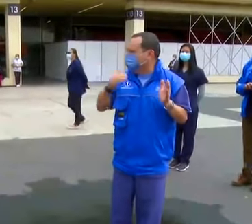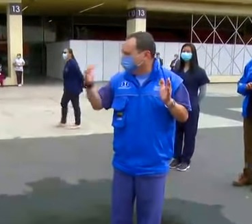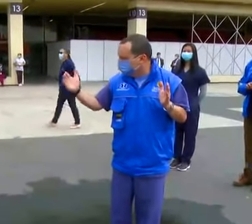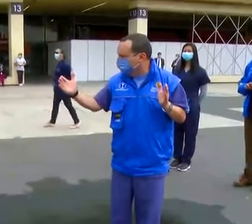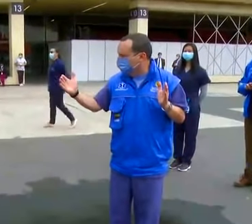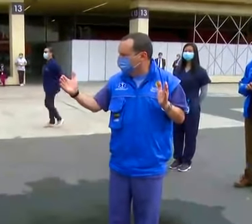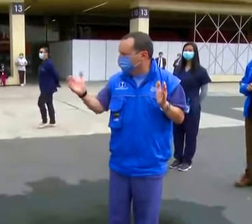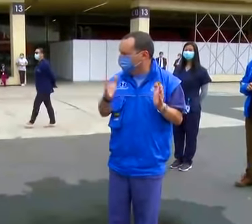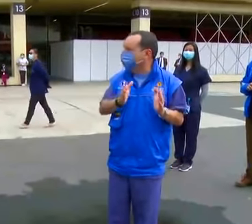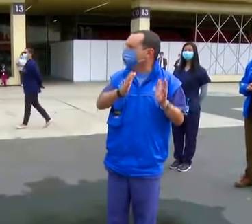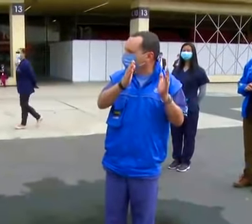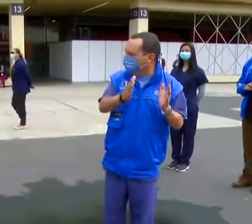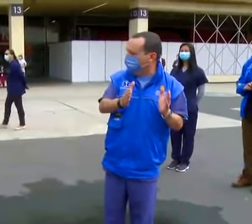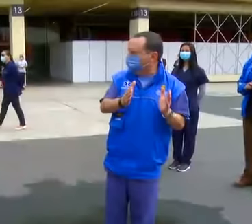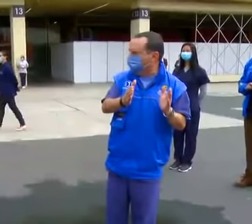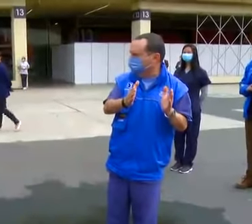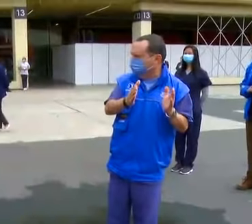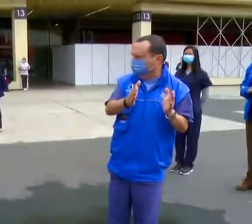300 de esas 1.000 originales